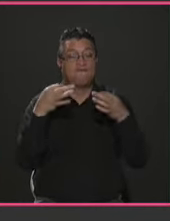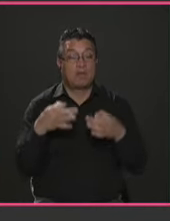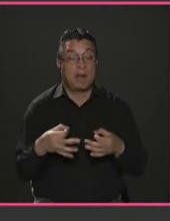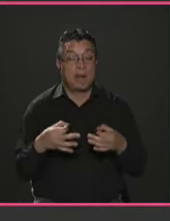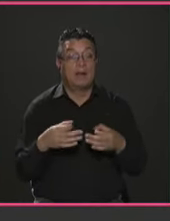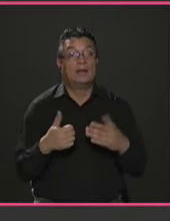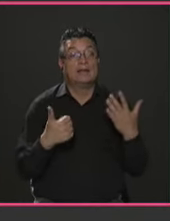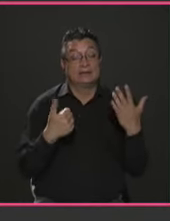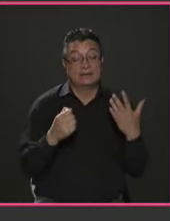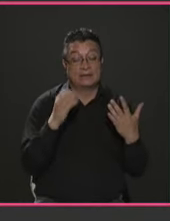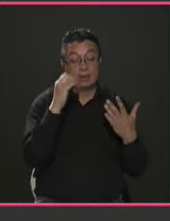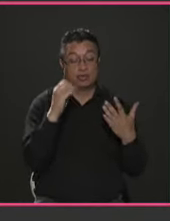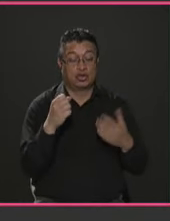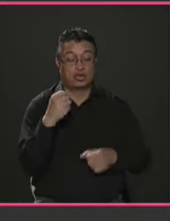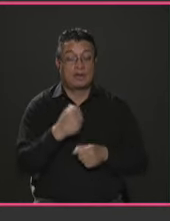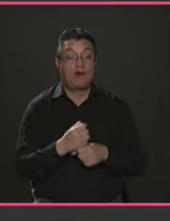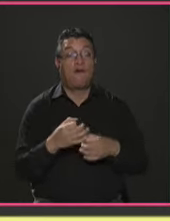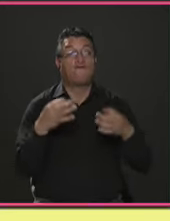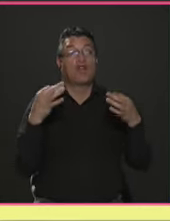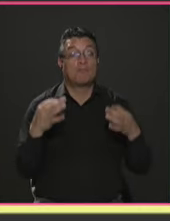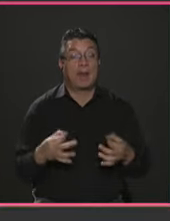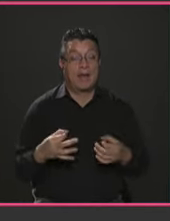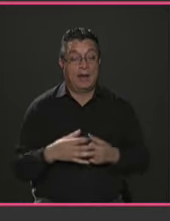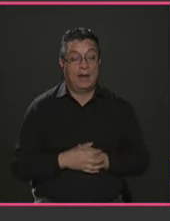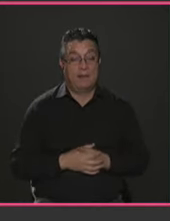y al 60 por del trabajo